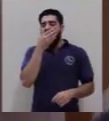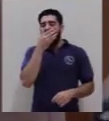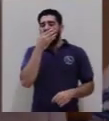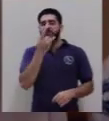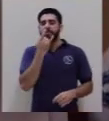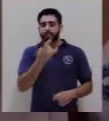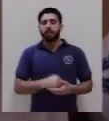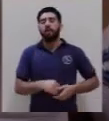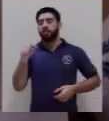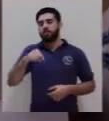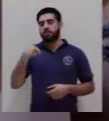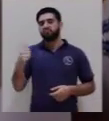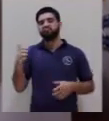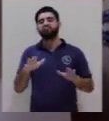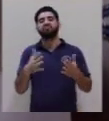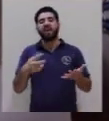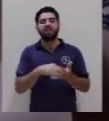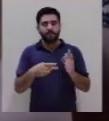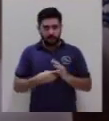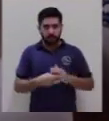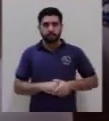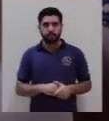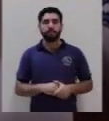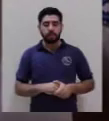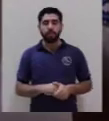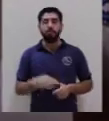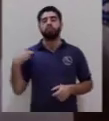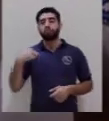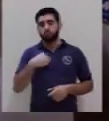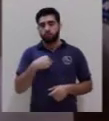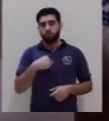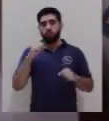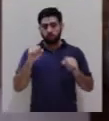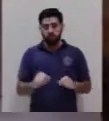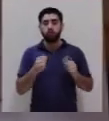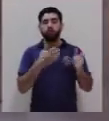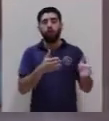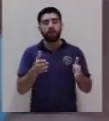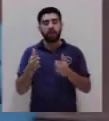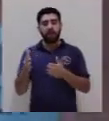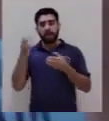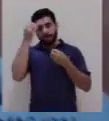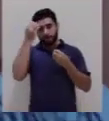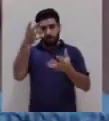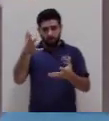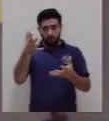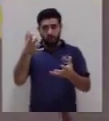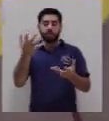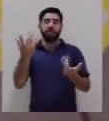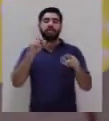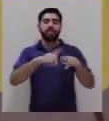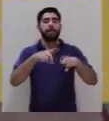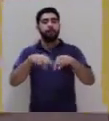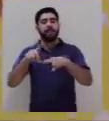para jerarquizar información. ¿Qué significa esto? Significa que nosotros podemos ordenar la información